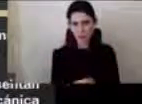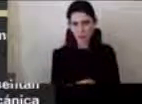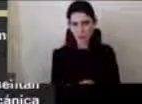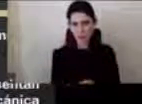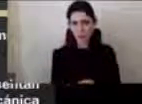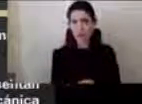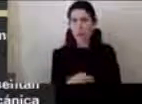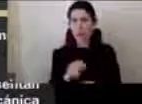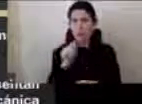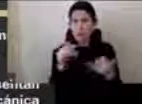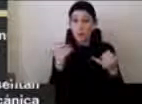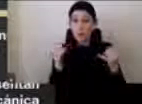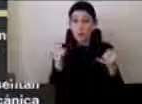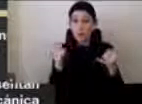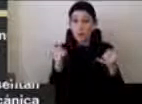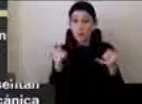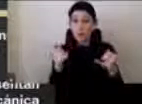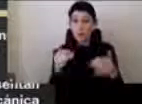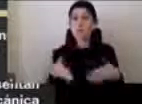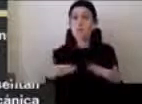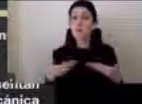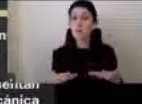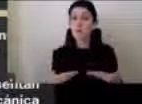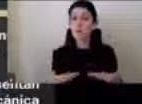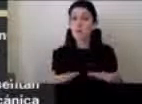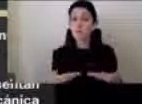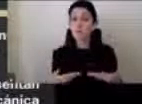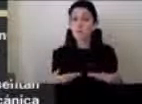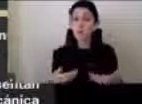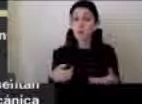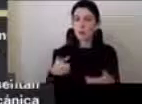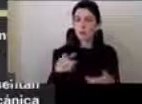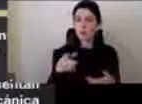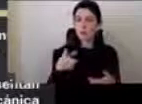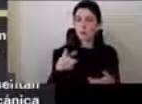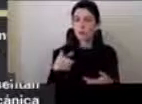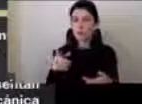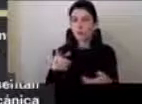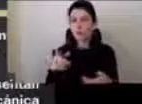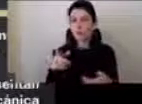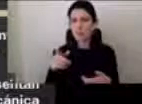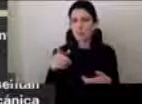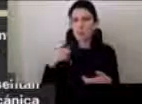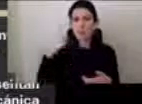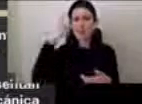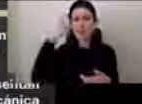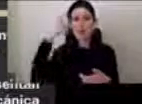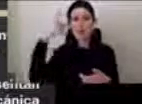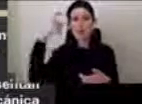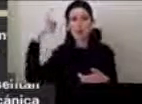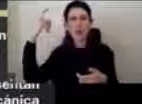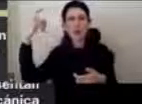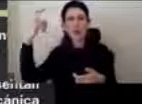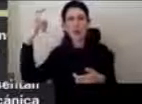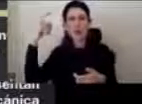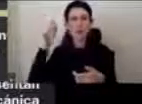Este juego potencia habilidades como interpretar imágenes oníricas para asociarlas a un concepto, a alguna frase o a un